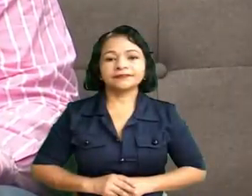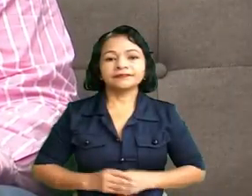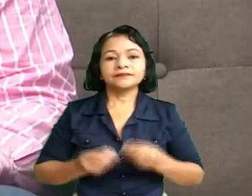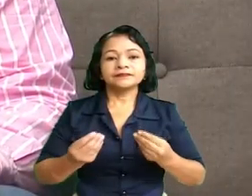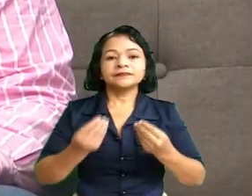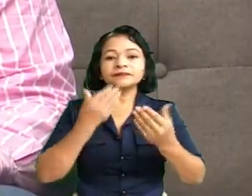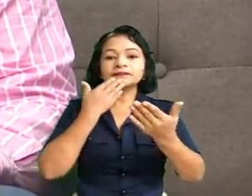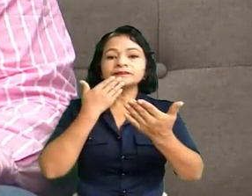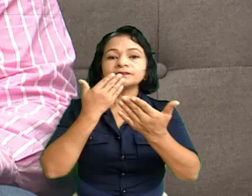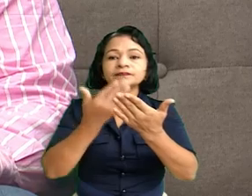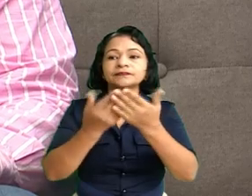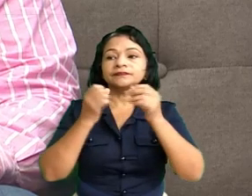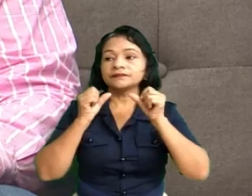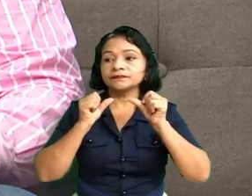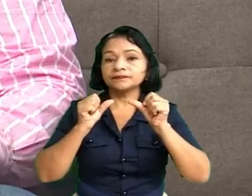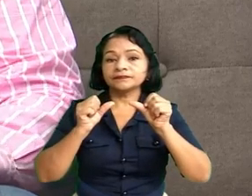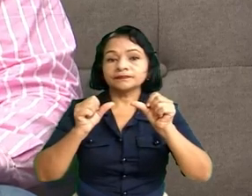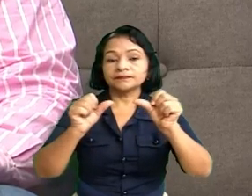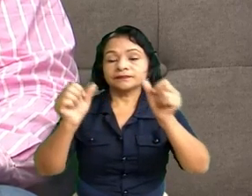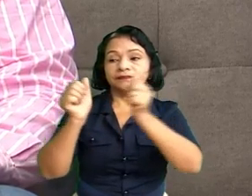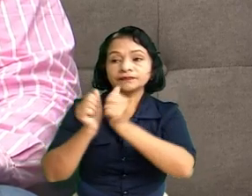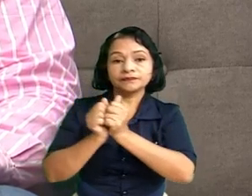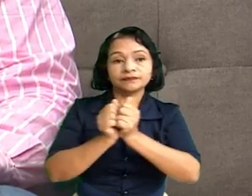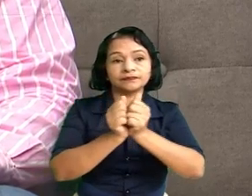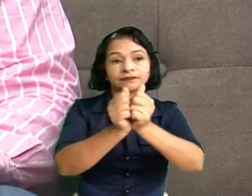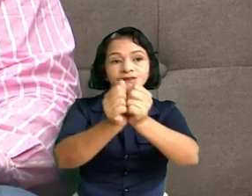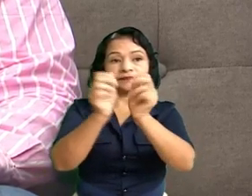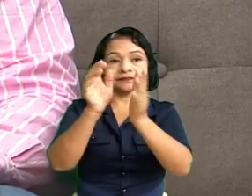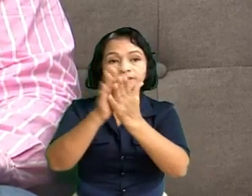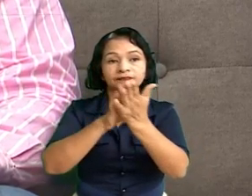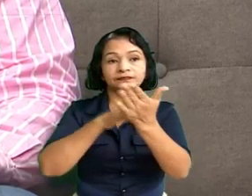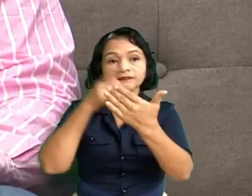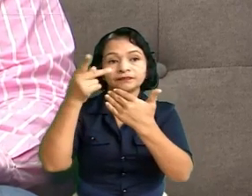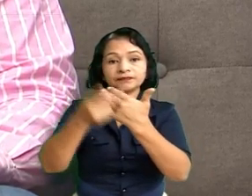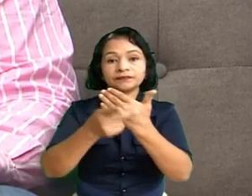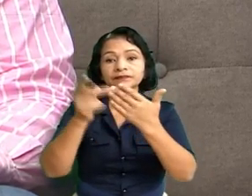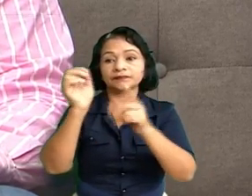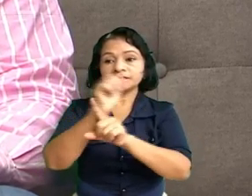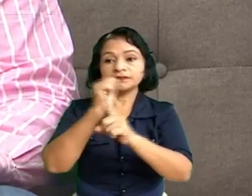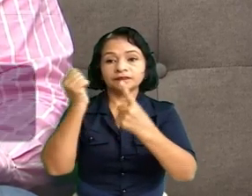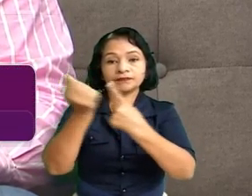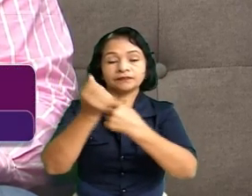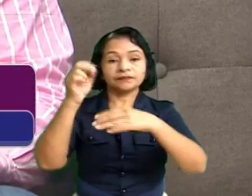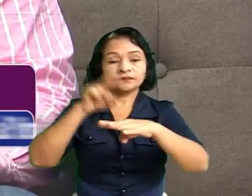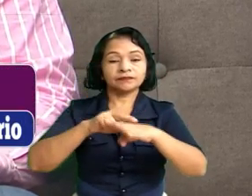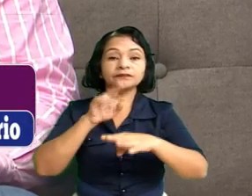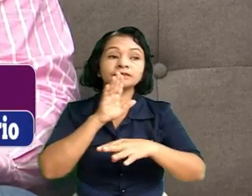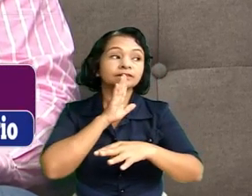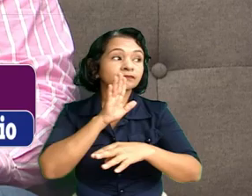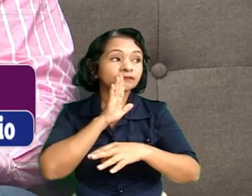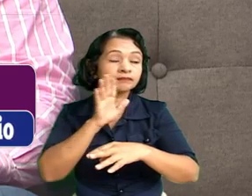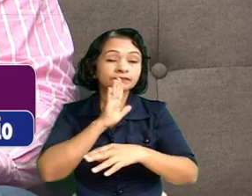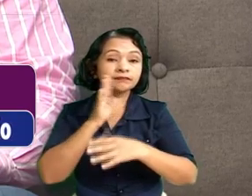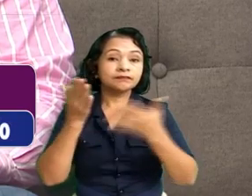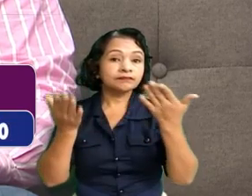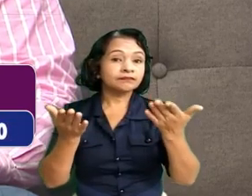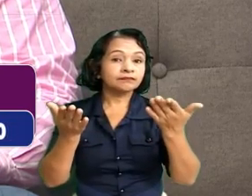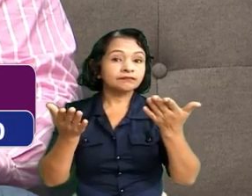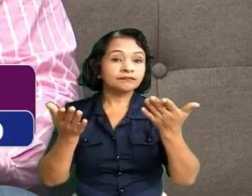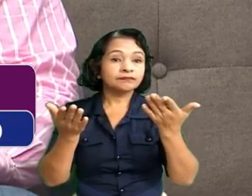Muchísimas gracias por continuar acompañándonos en su programa Desde el Parlamento, un proceso de conversación a